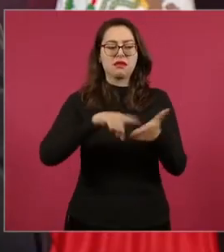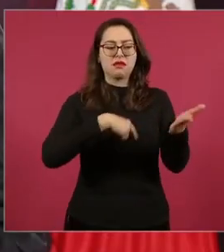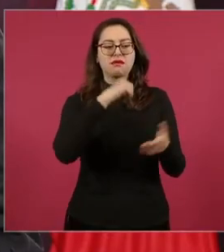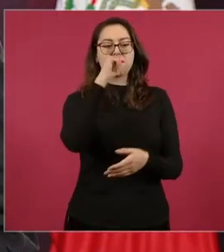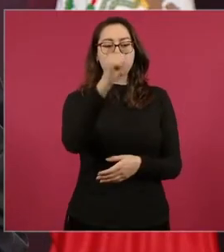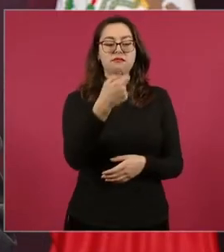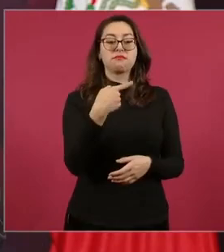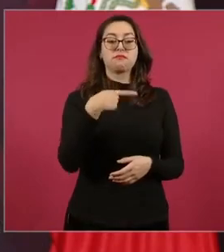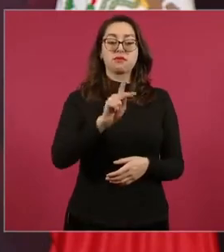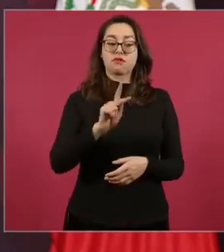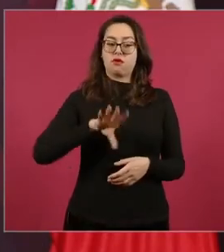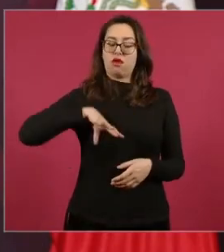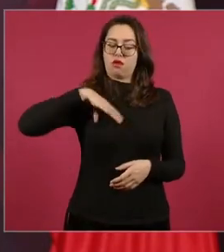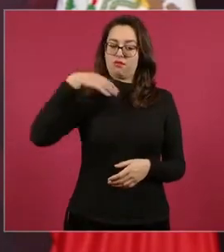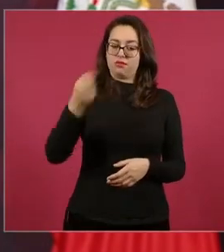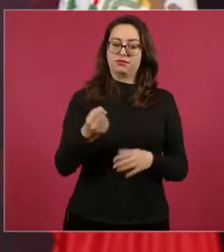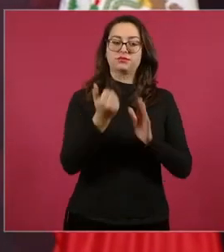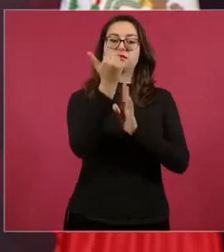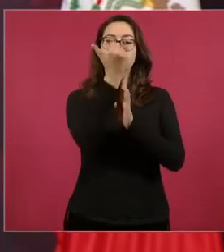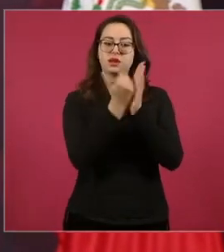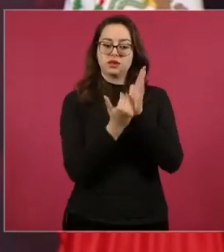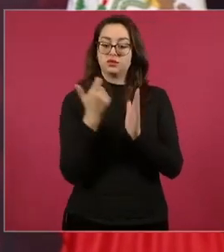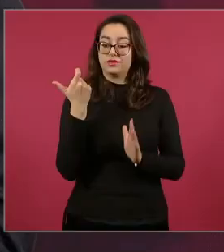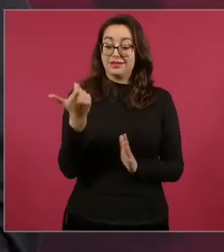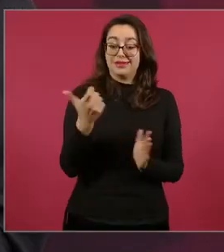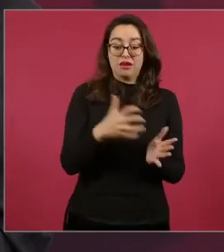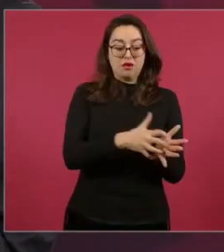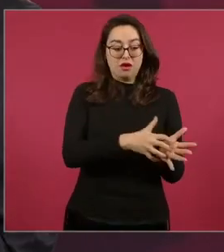pero obtuvimos ahorros.